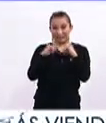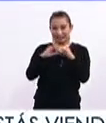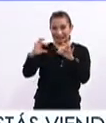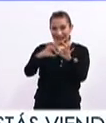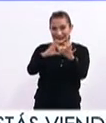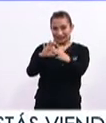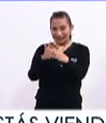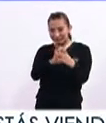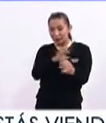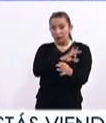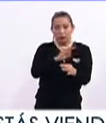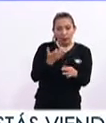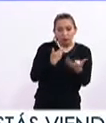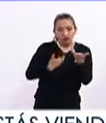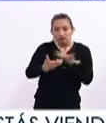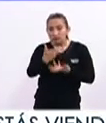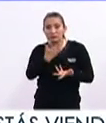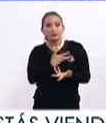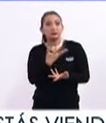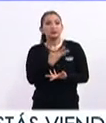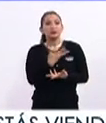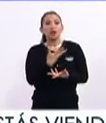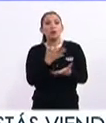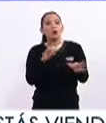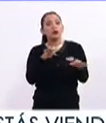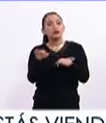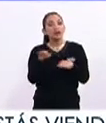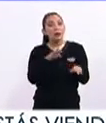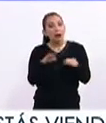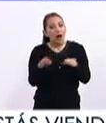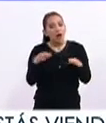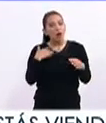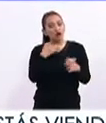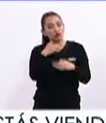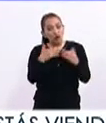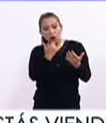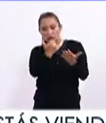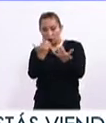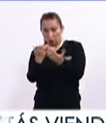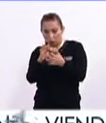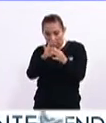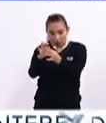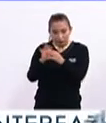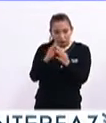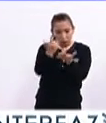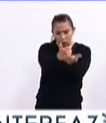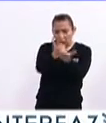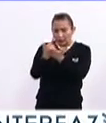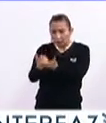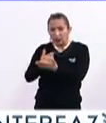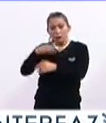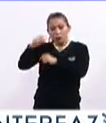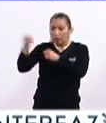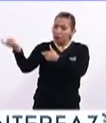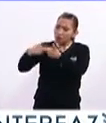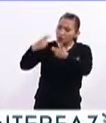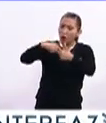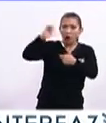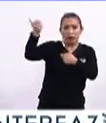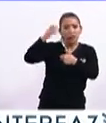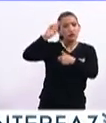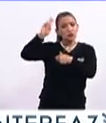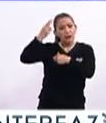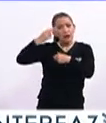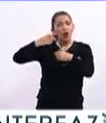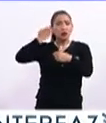instituciones, que podamos tener un trabajo conjunto y bueno, ir convocando a otras